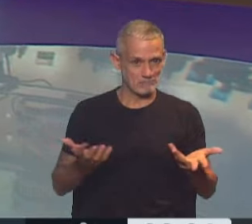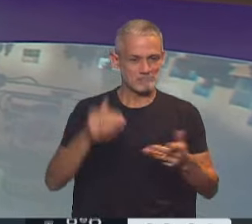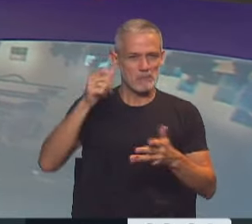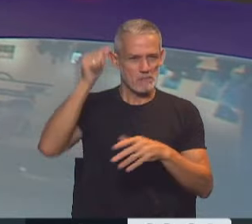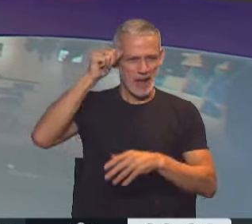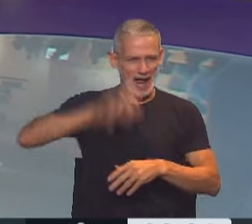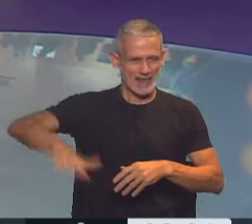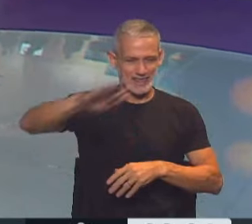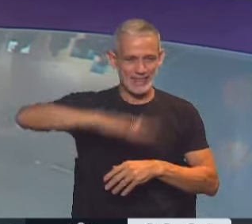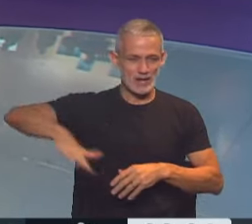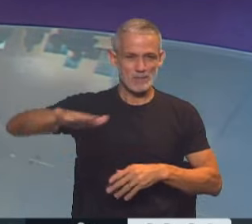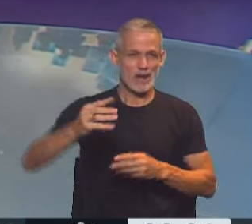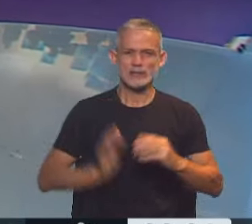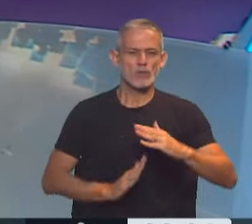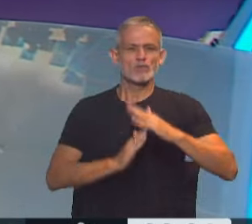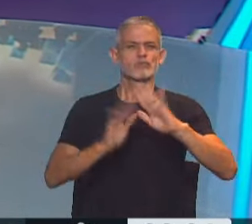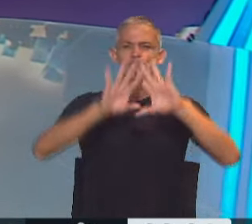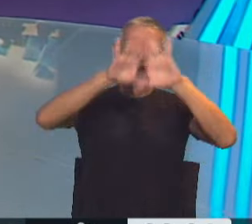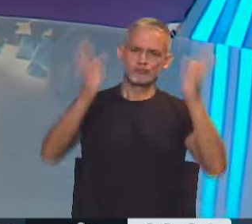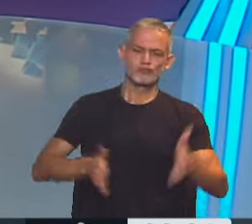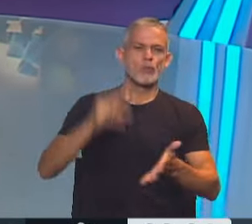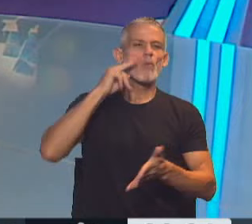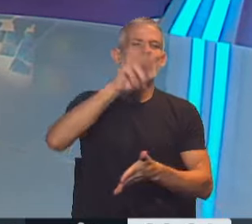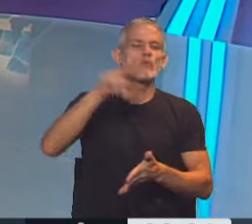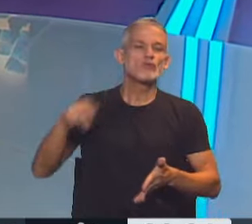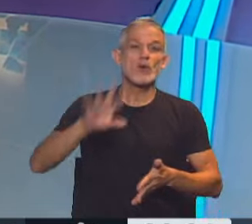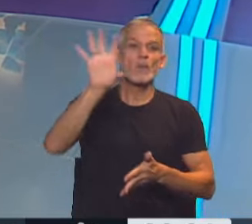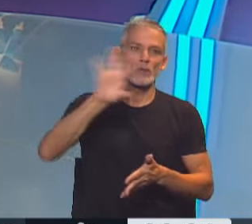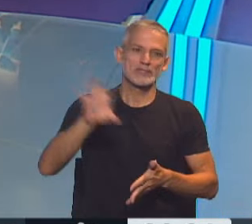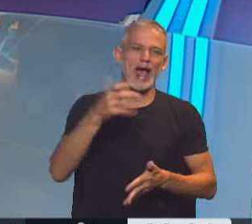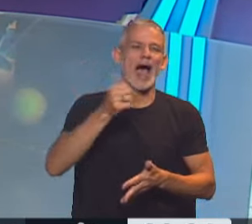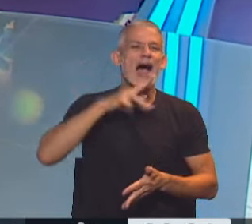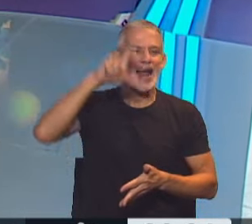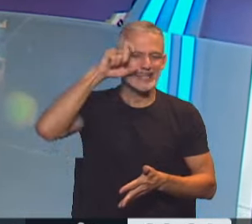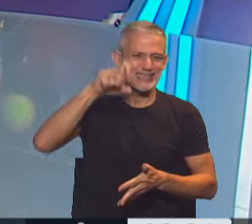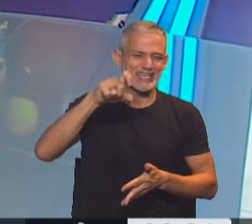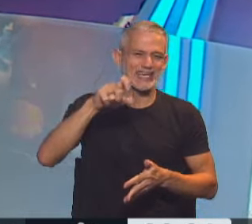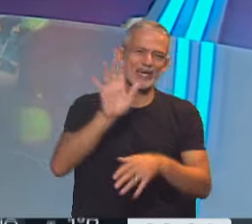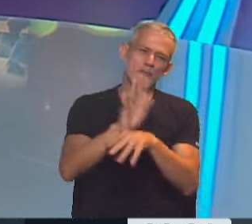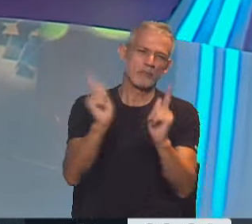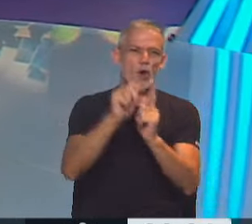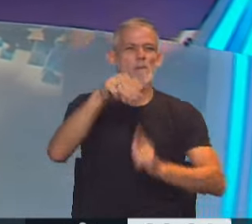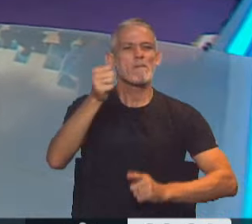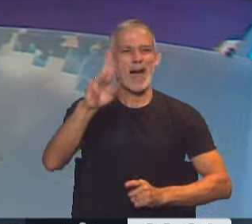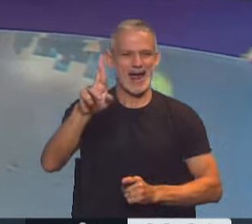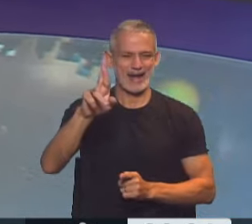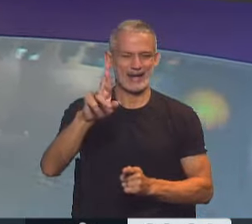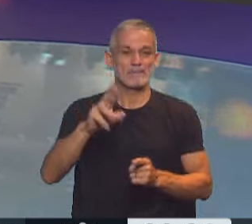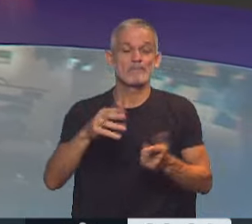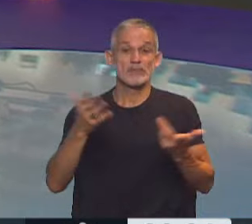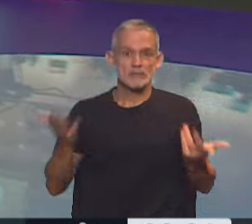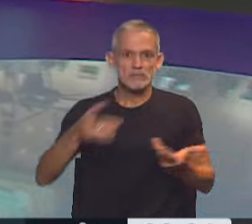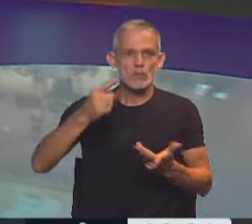tuvo como epicentro al Museo Provincial de Arte Contemporáneo, el Museo MAR, que tiene una muestra de